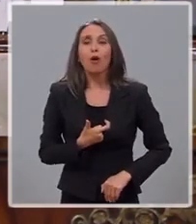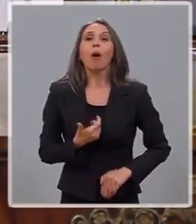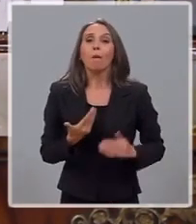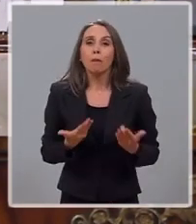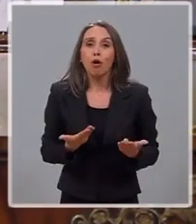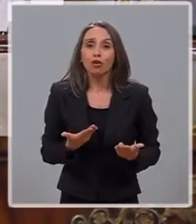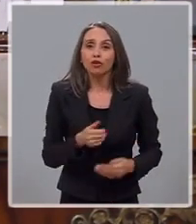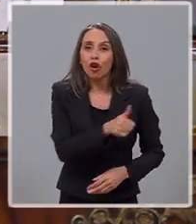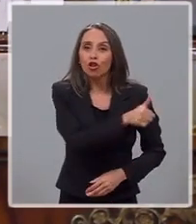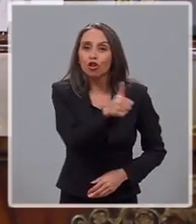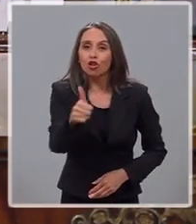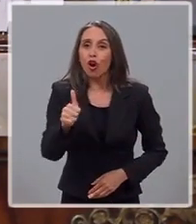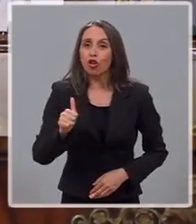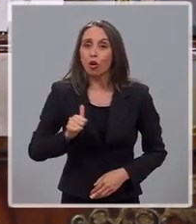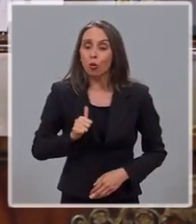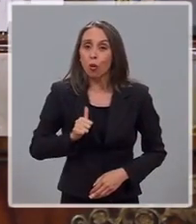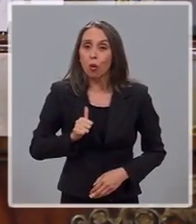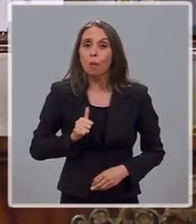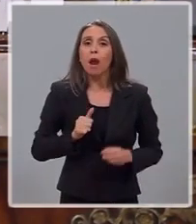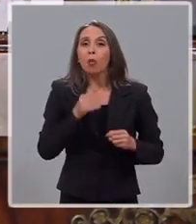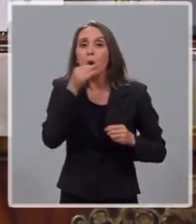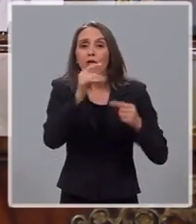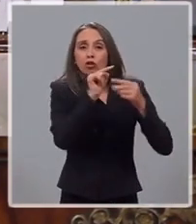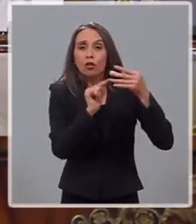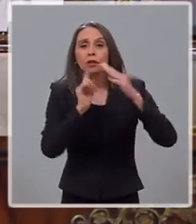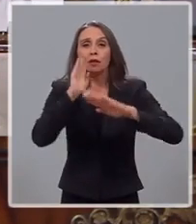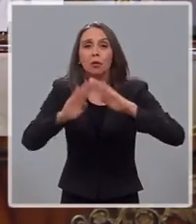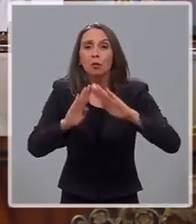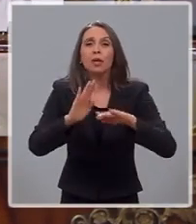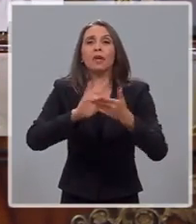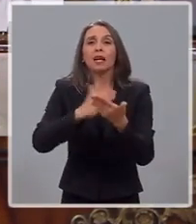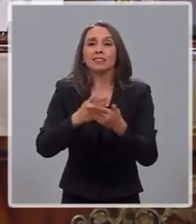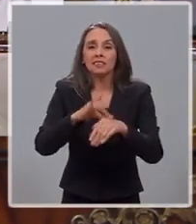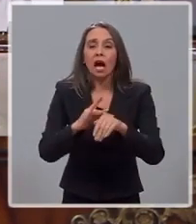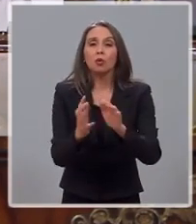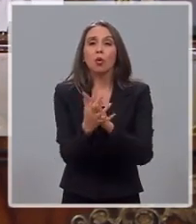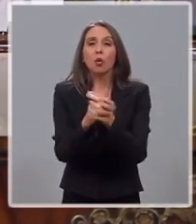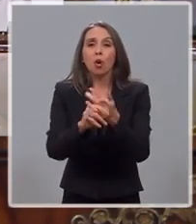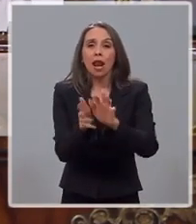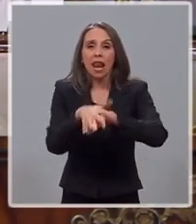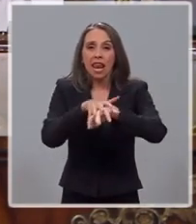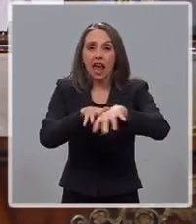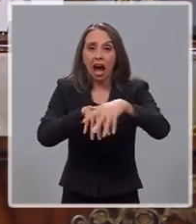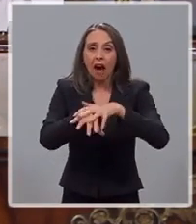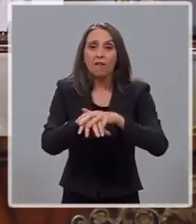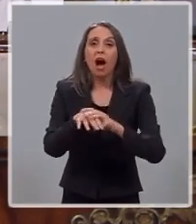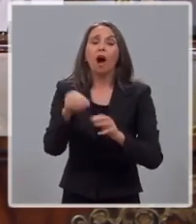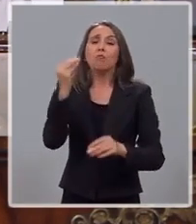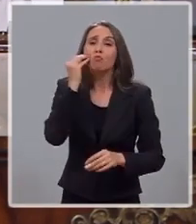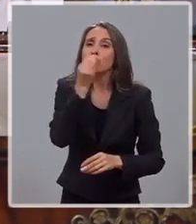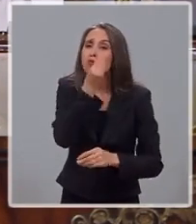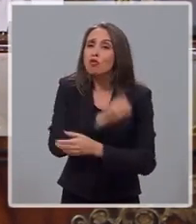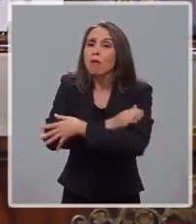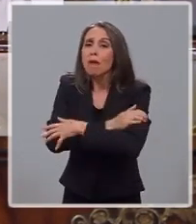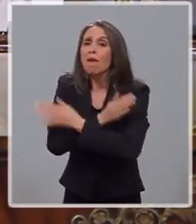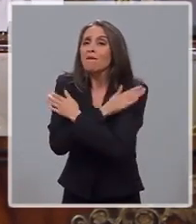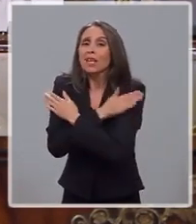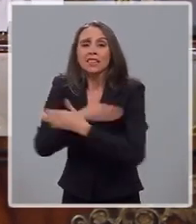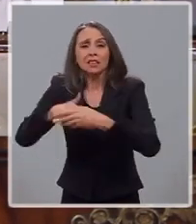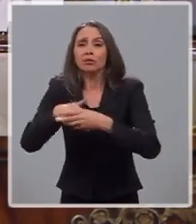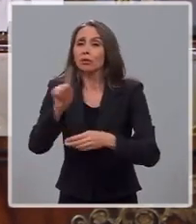cumplamos las recomendaciones sanitarias como lavarse las manos cambiar nuestras formas de saludarnos evitar